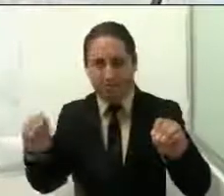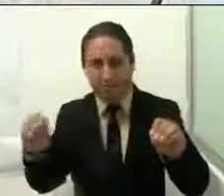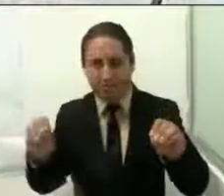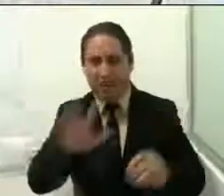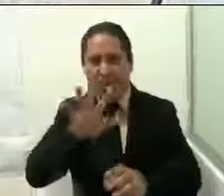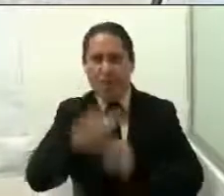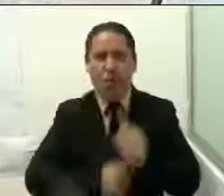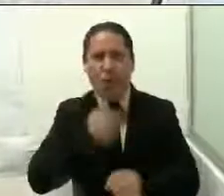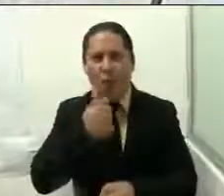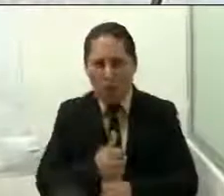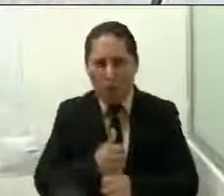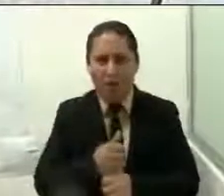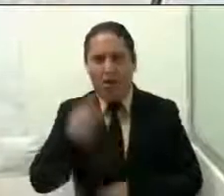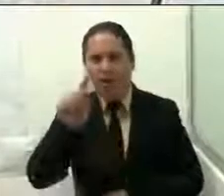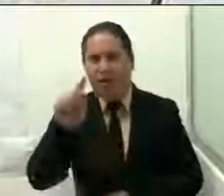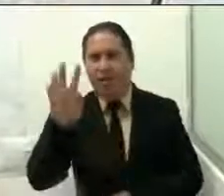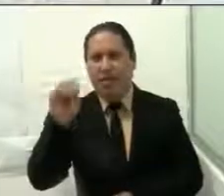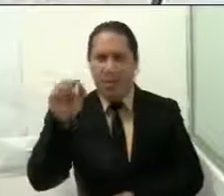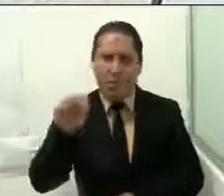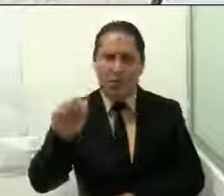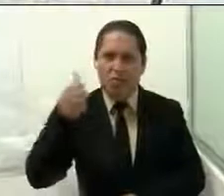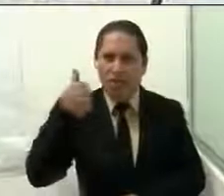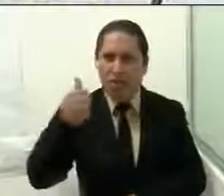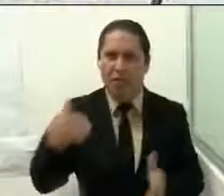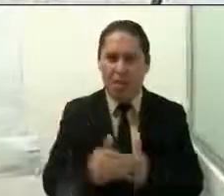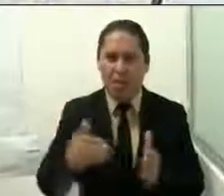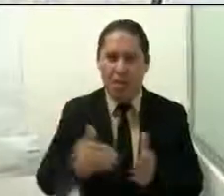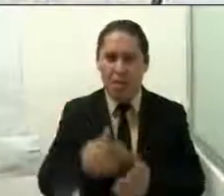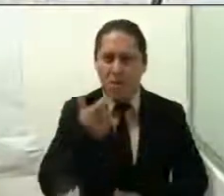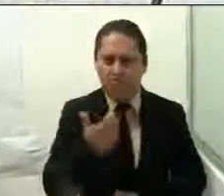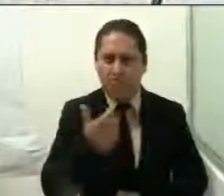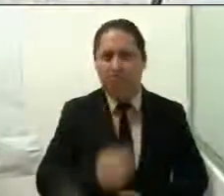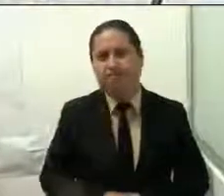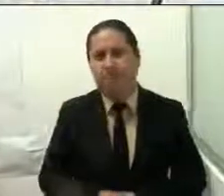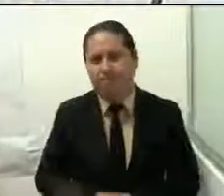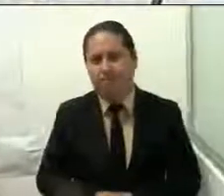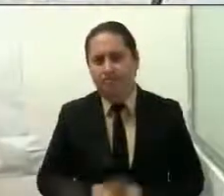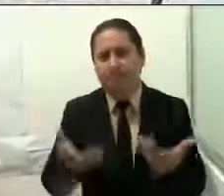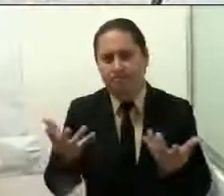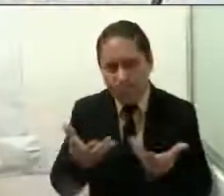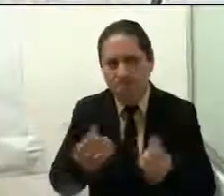años 79.6 millones de pesos habilitando